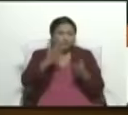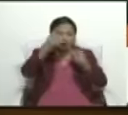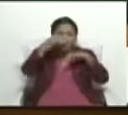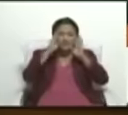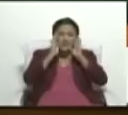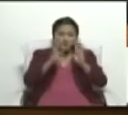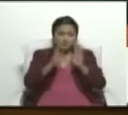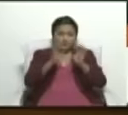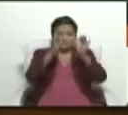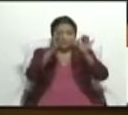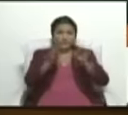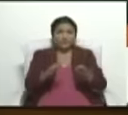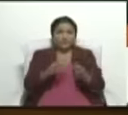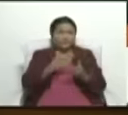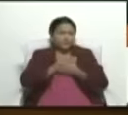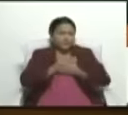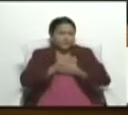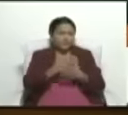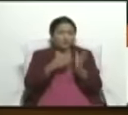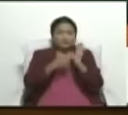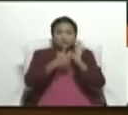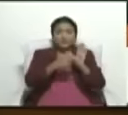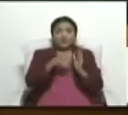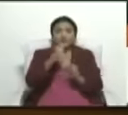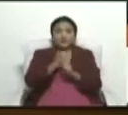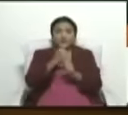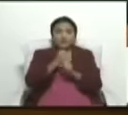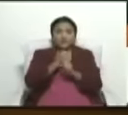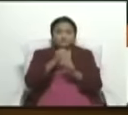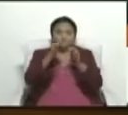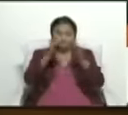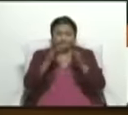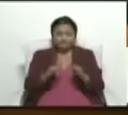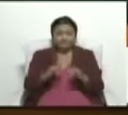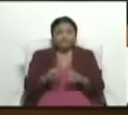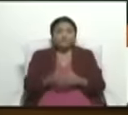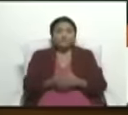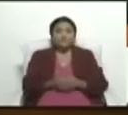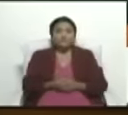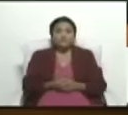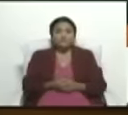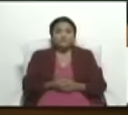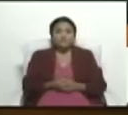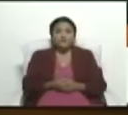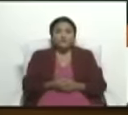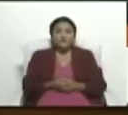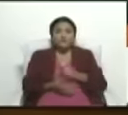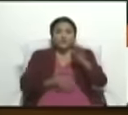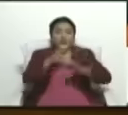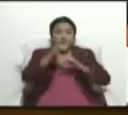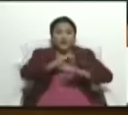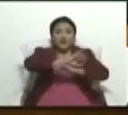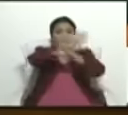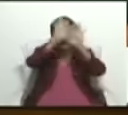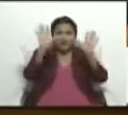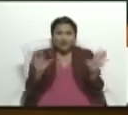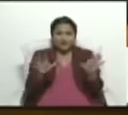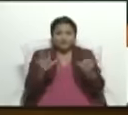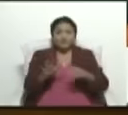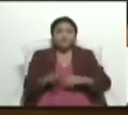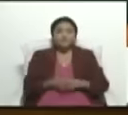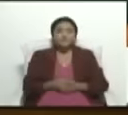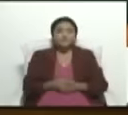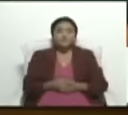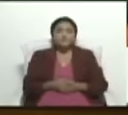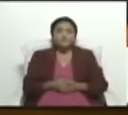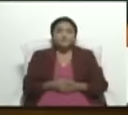servicio, con voluntad de hacer las cosas de manera exacta y esclarecer la verdad. Este es un